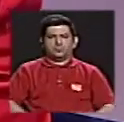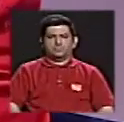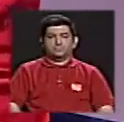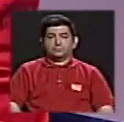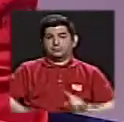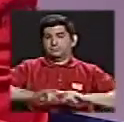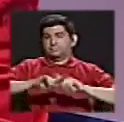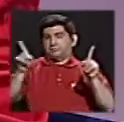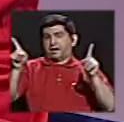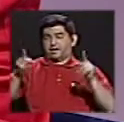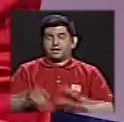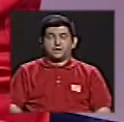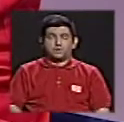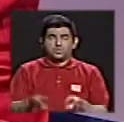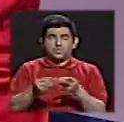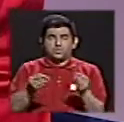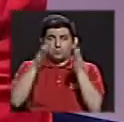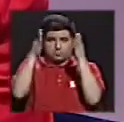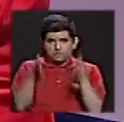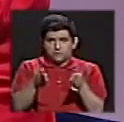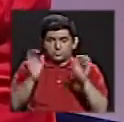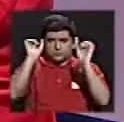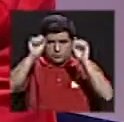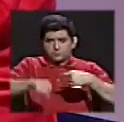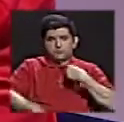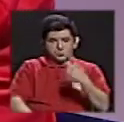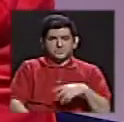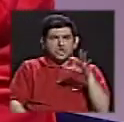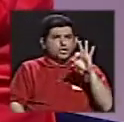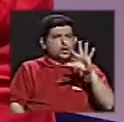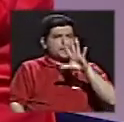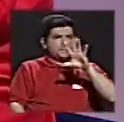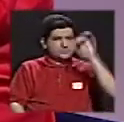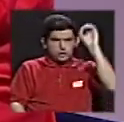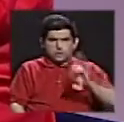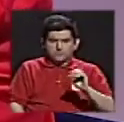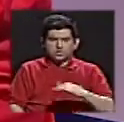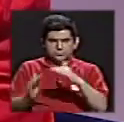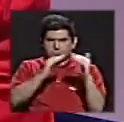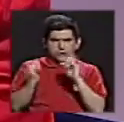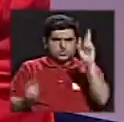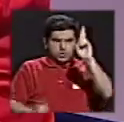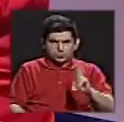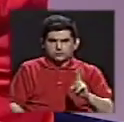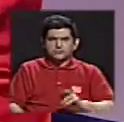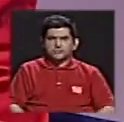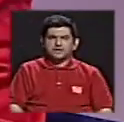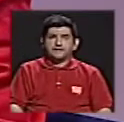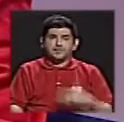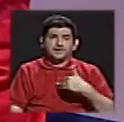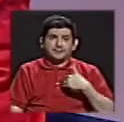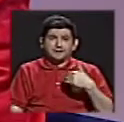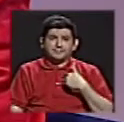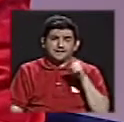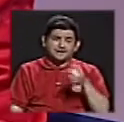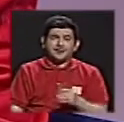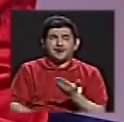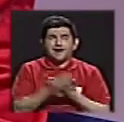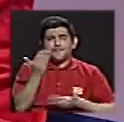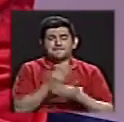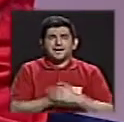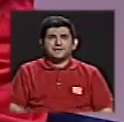En cambio, la productora, se podría decir que el 95% de la población costarricense tiene que estar en manos